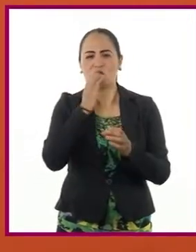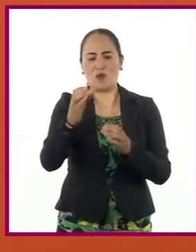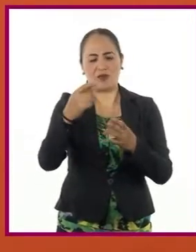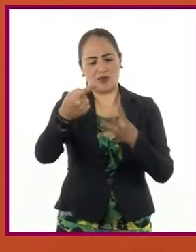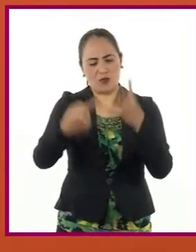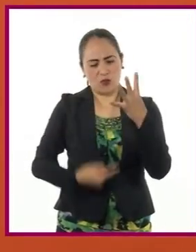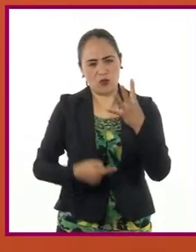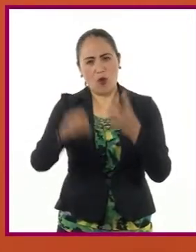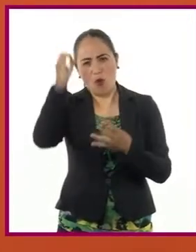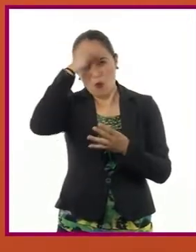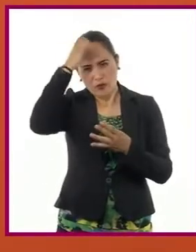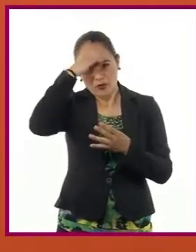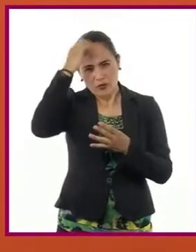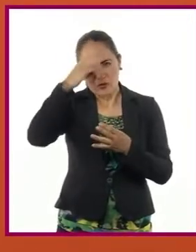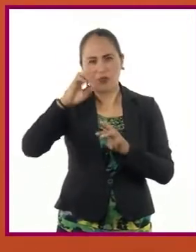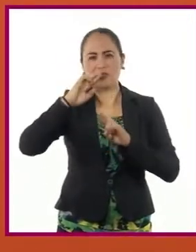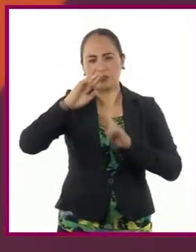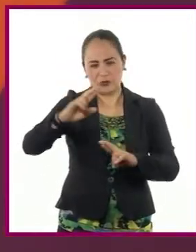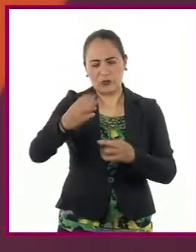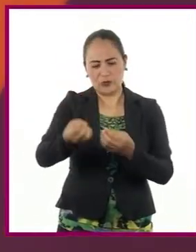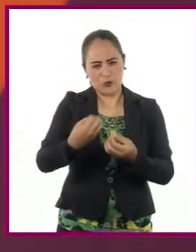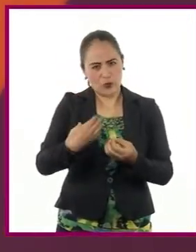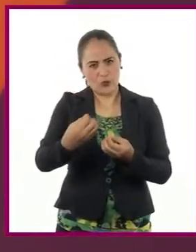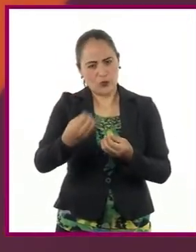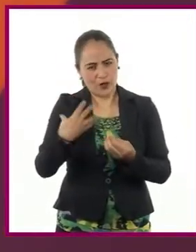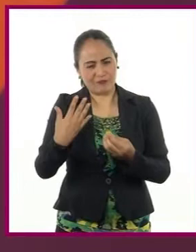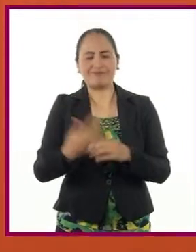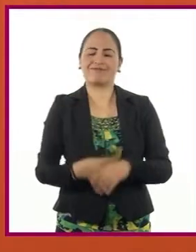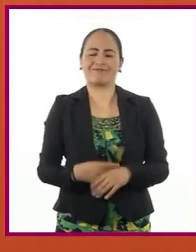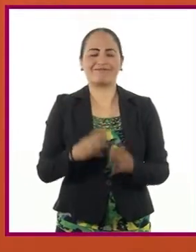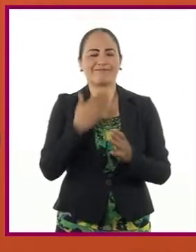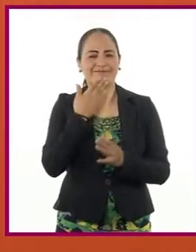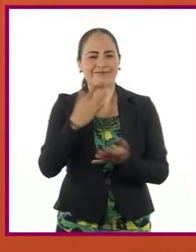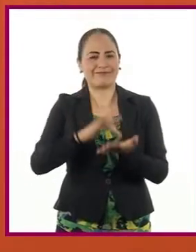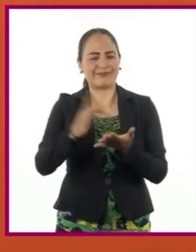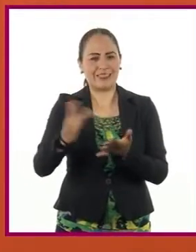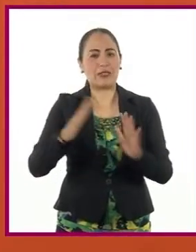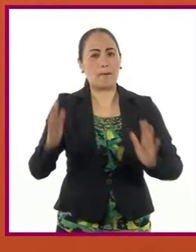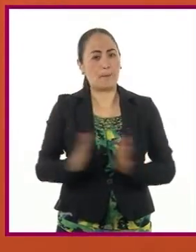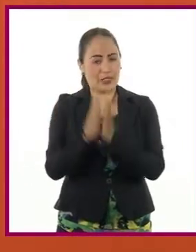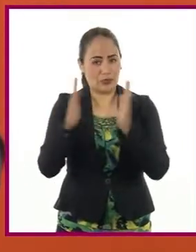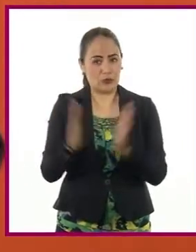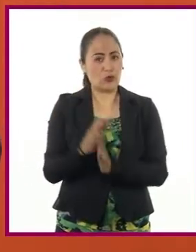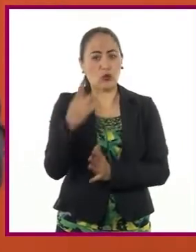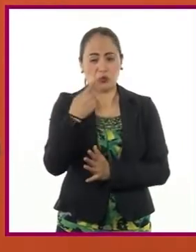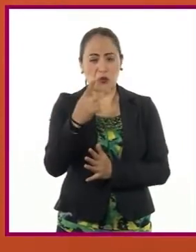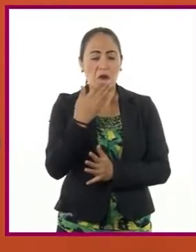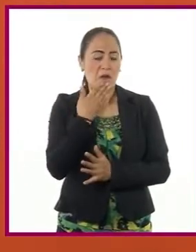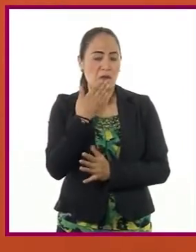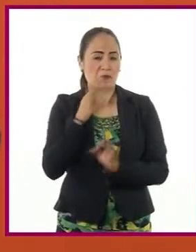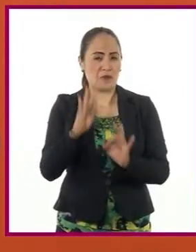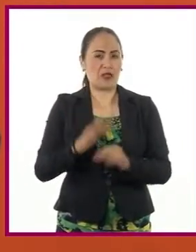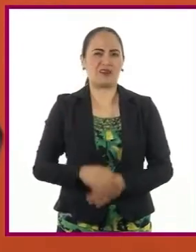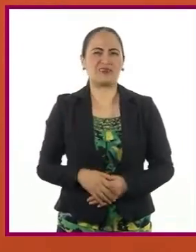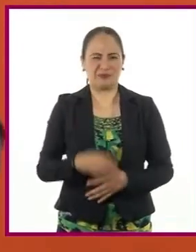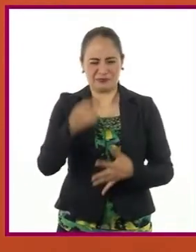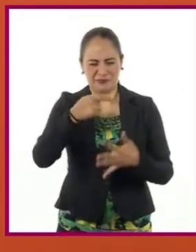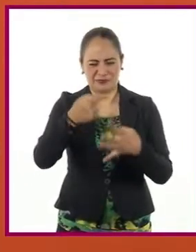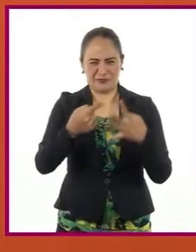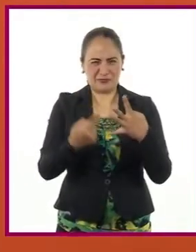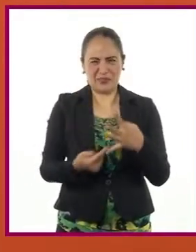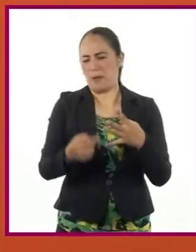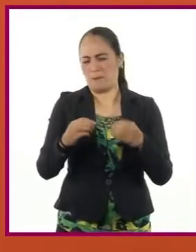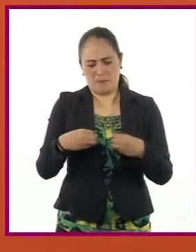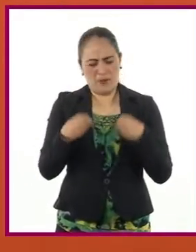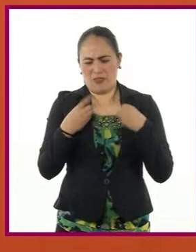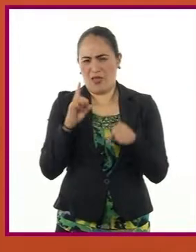comentarios, opiniones y respuestas. Su participación enriquece estas sesiones. Como pudieron escuchar, muchos conflictos